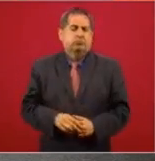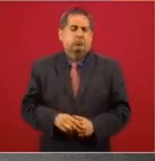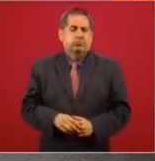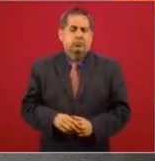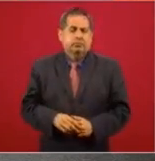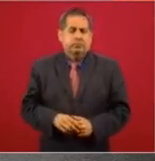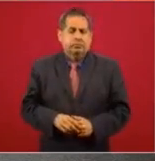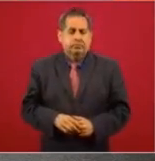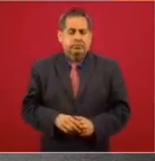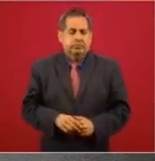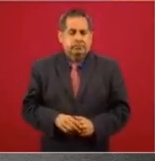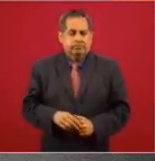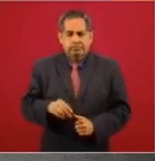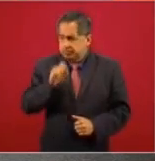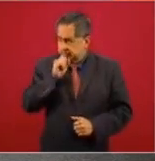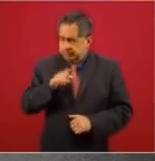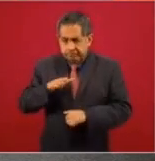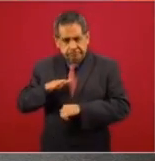Y que